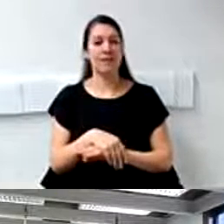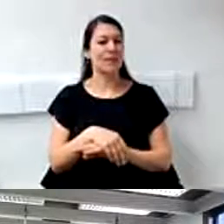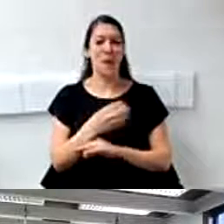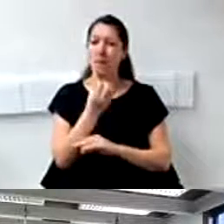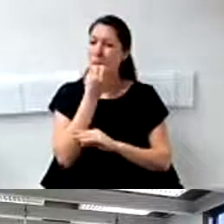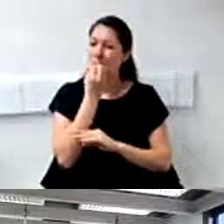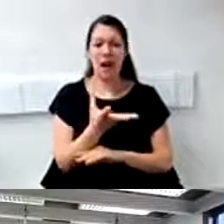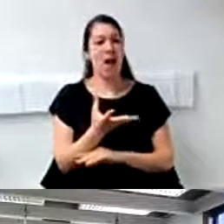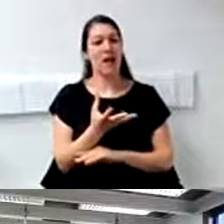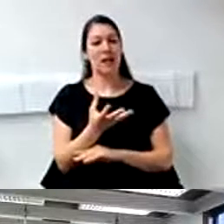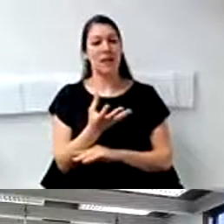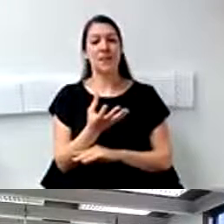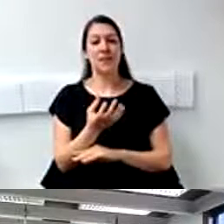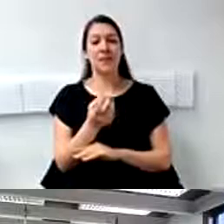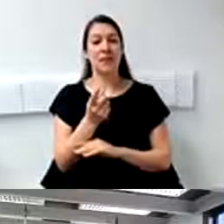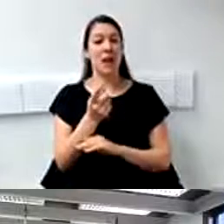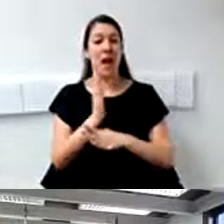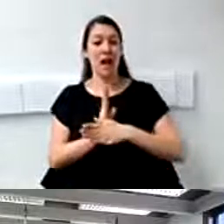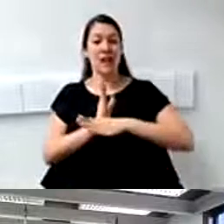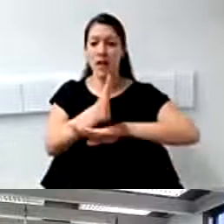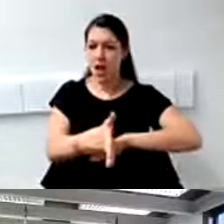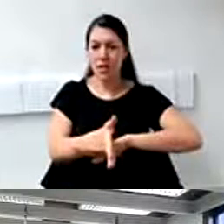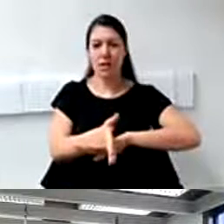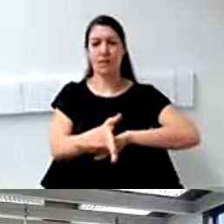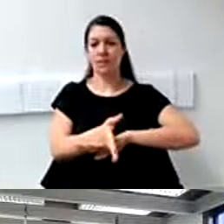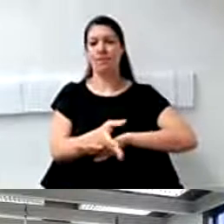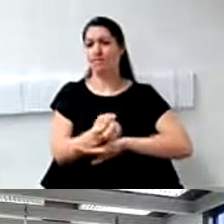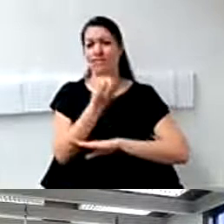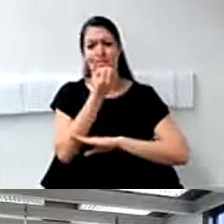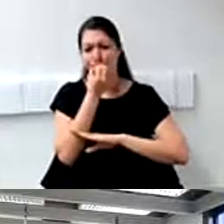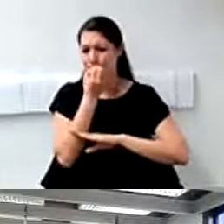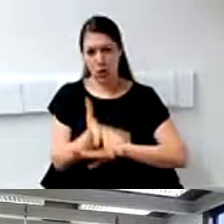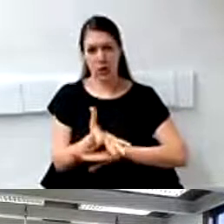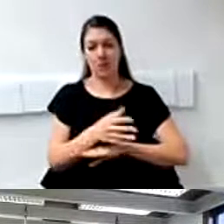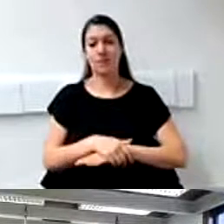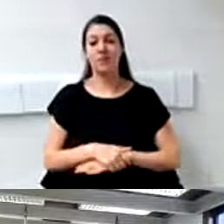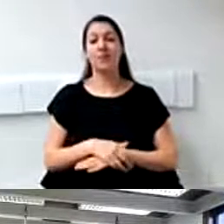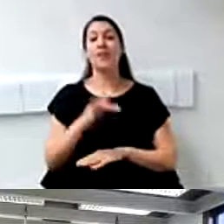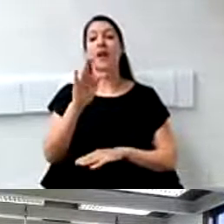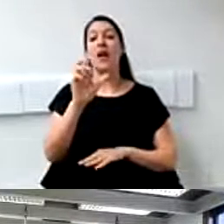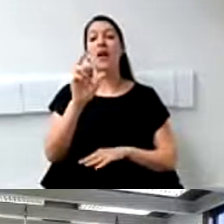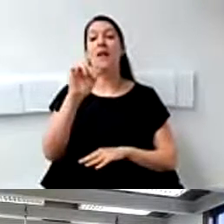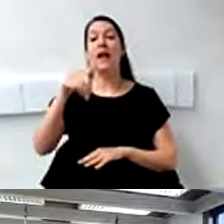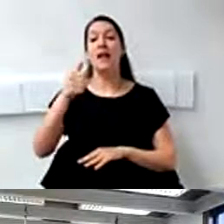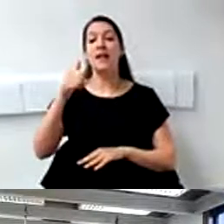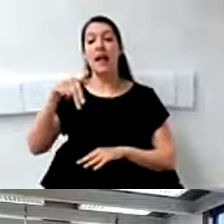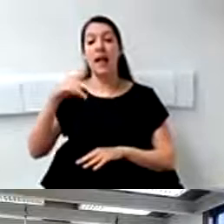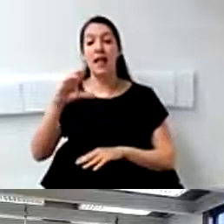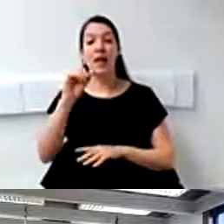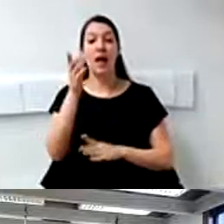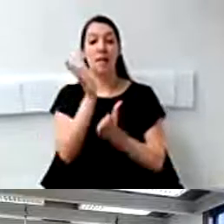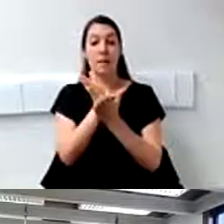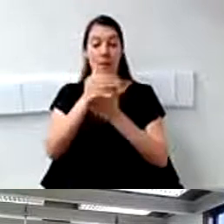muchísimo la accesibilidad. Por ahí, del Fernanda, del asistencial de Maldonado,